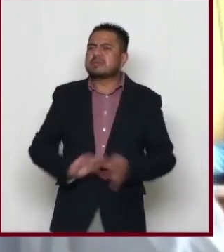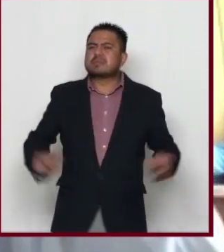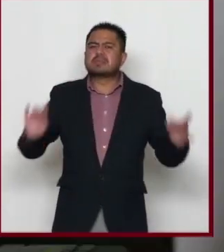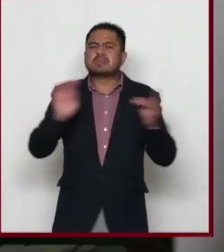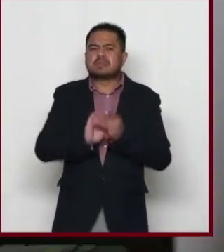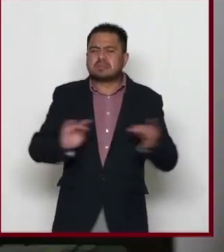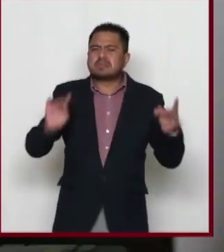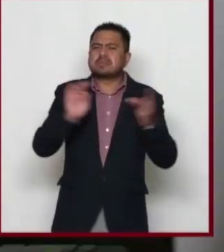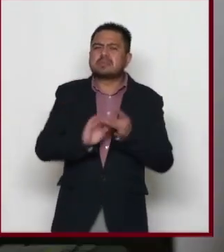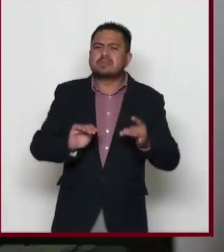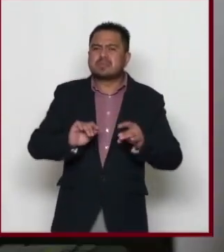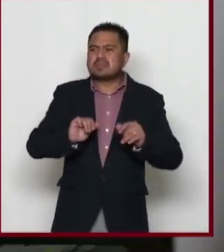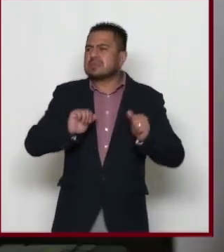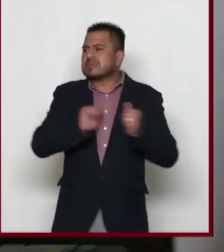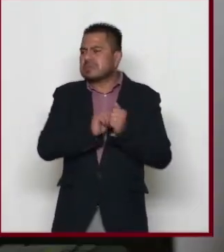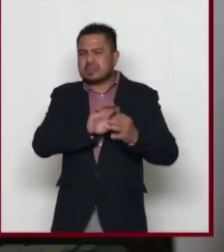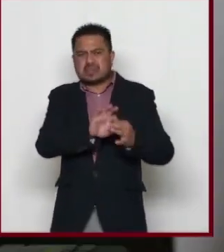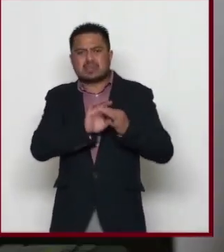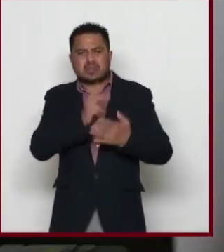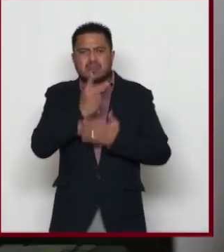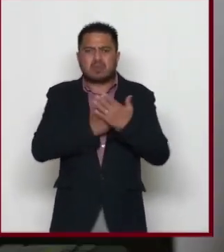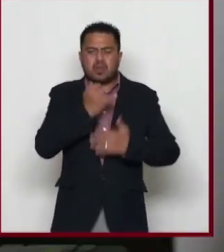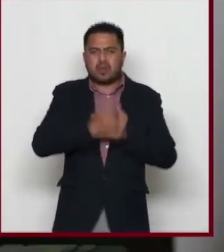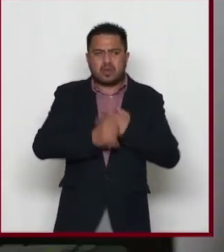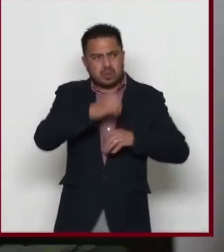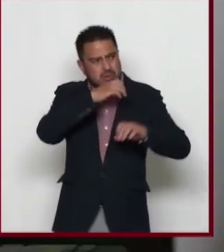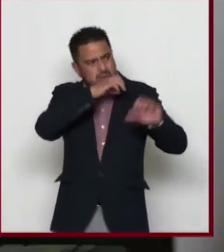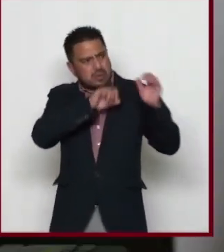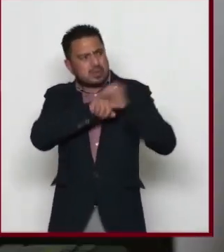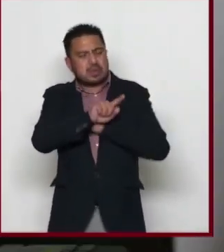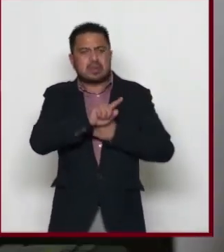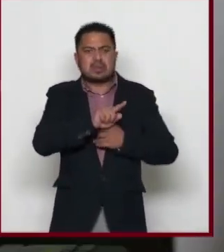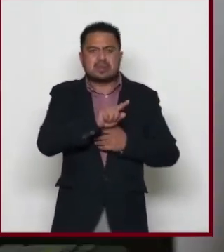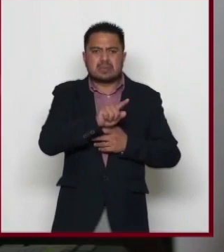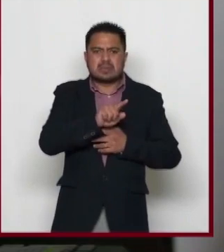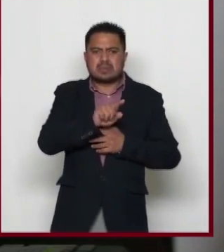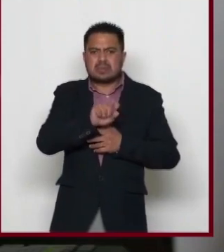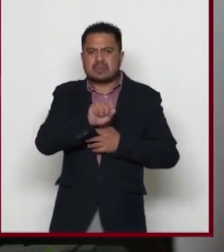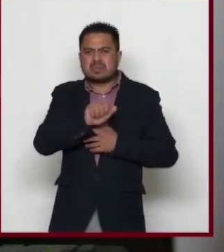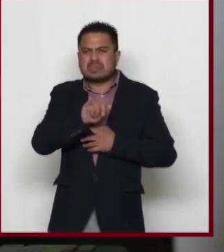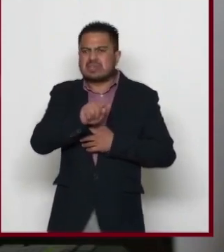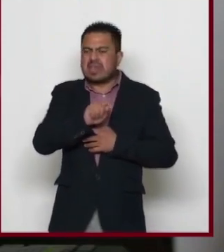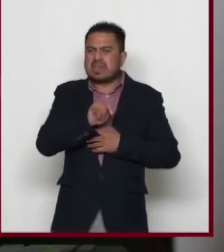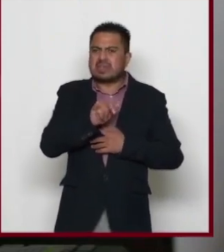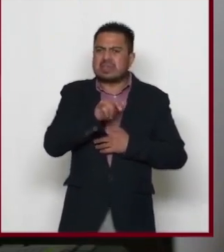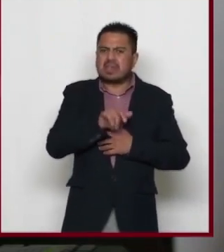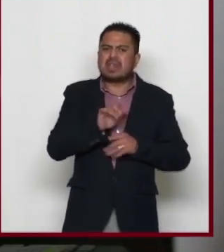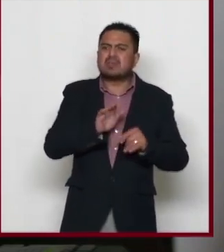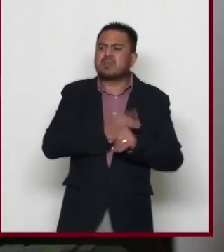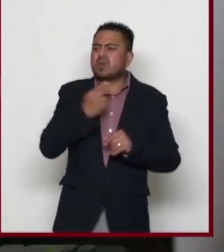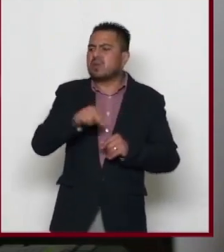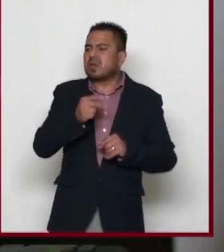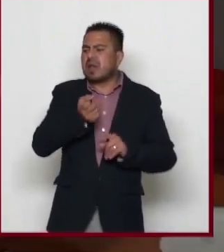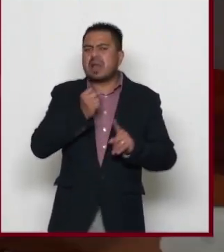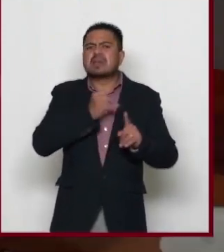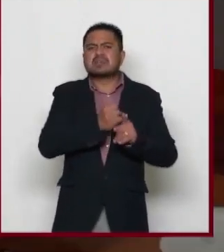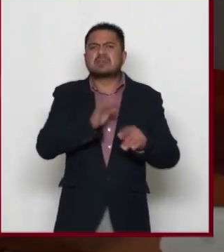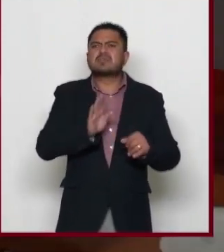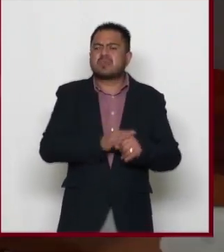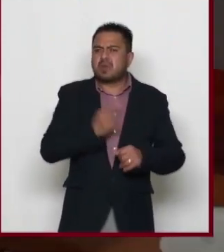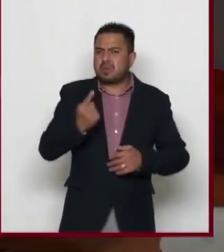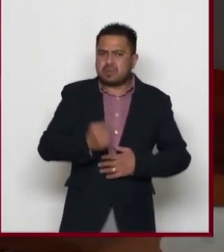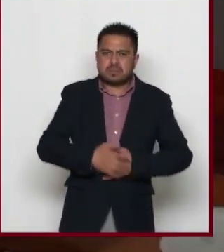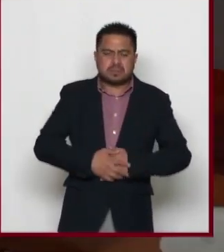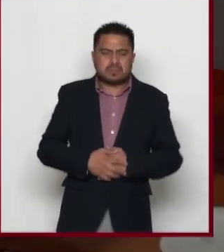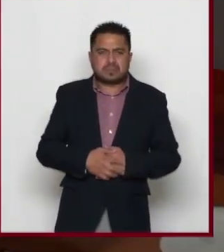emocionante. Oye, ¿y nos puedes platicar ahora sí un poco de en qué consiste el proyecto del observatorio de SINTEX?